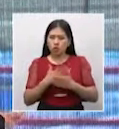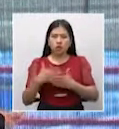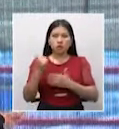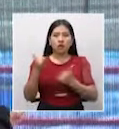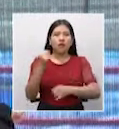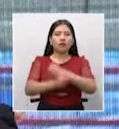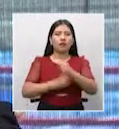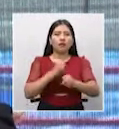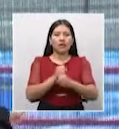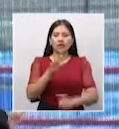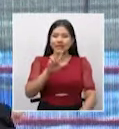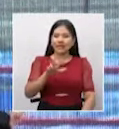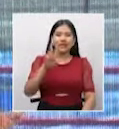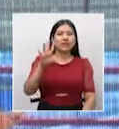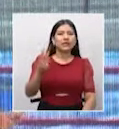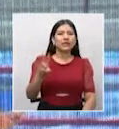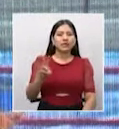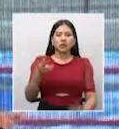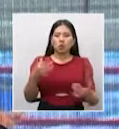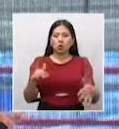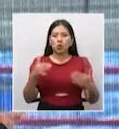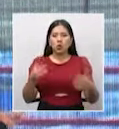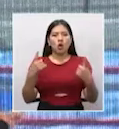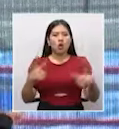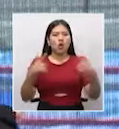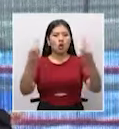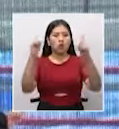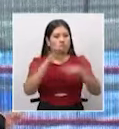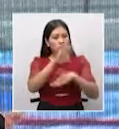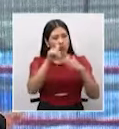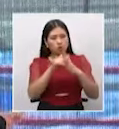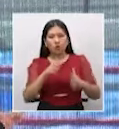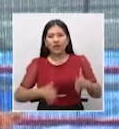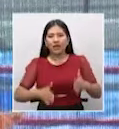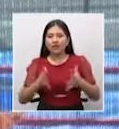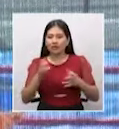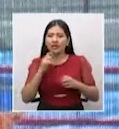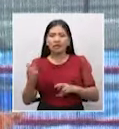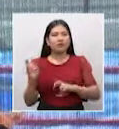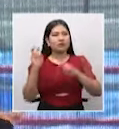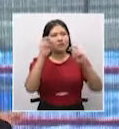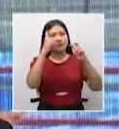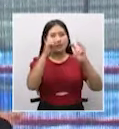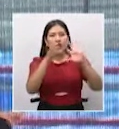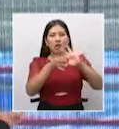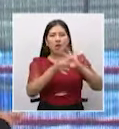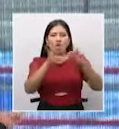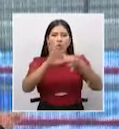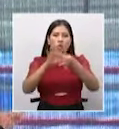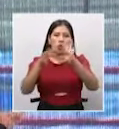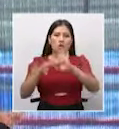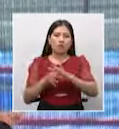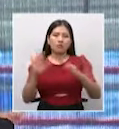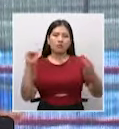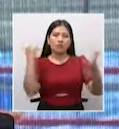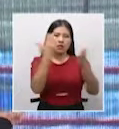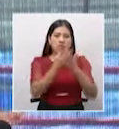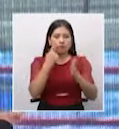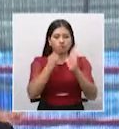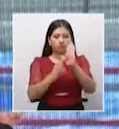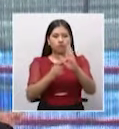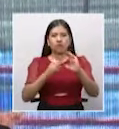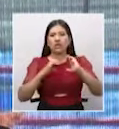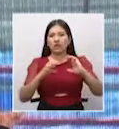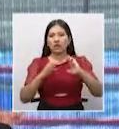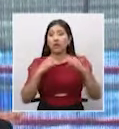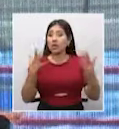ha logrado lo que cualquier atleta en el mundo quisiera, llegar a los Juegos Olímpicos para demostrar toda su capacidad, ya